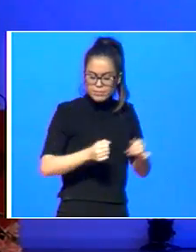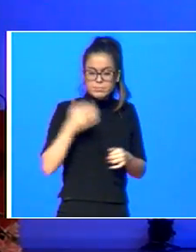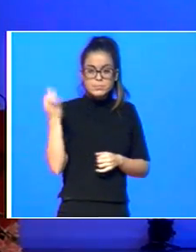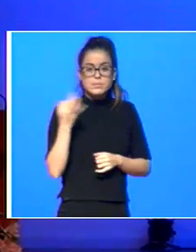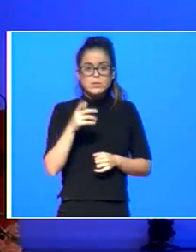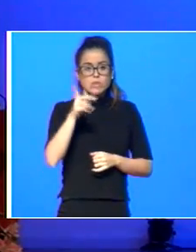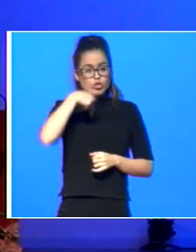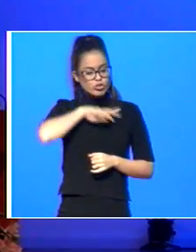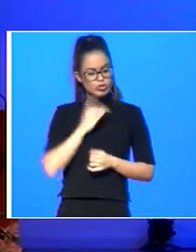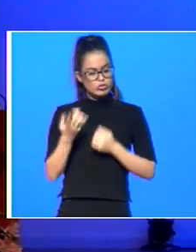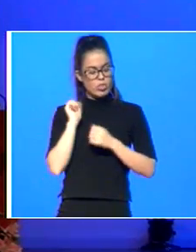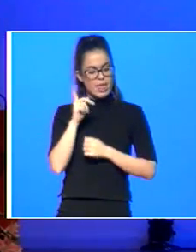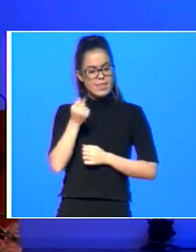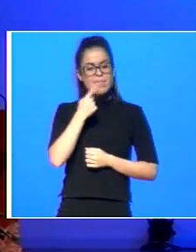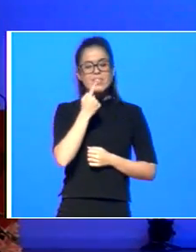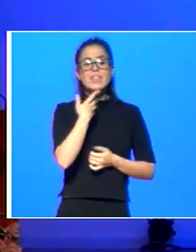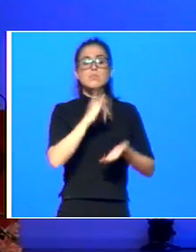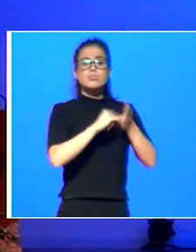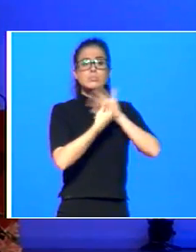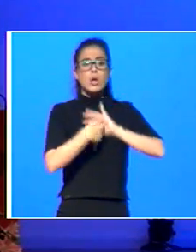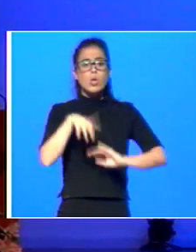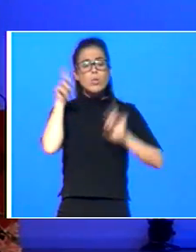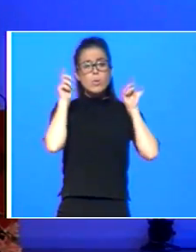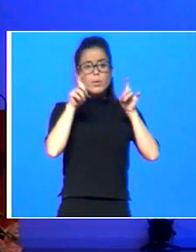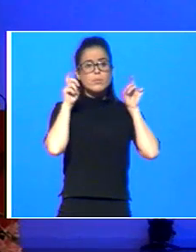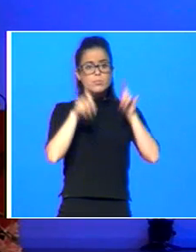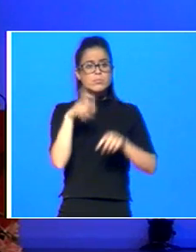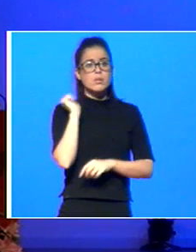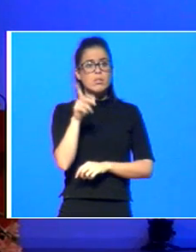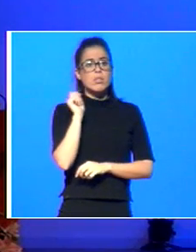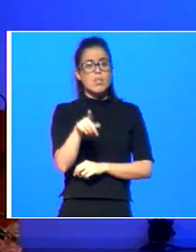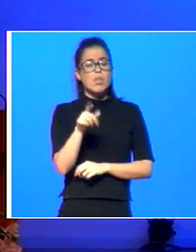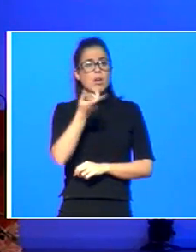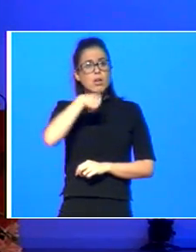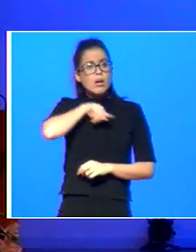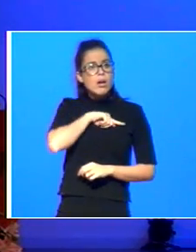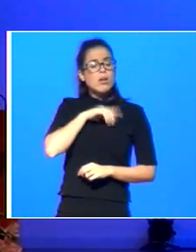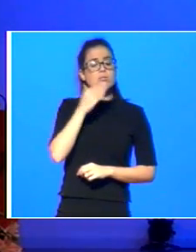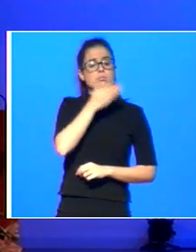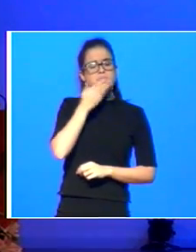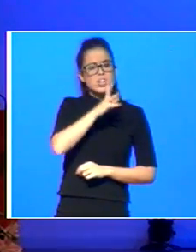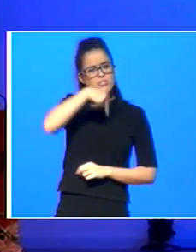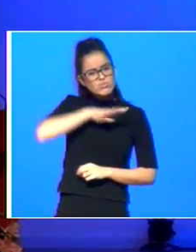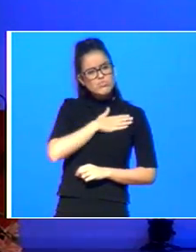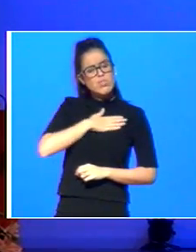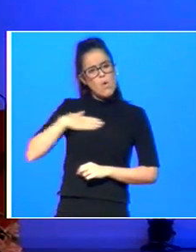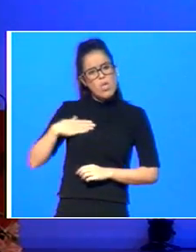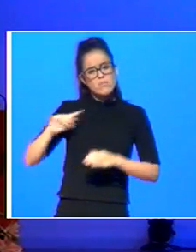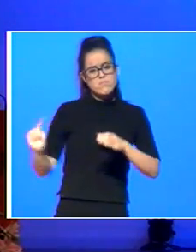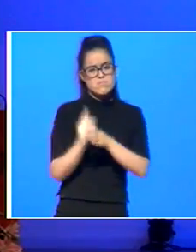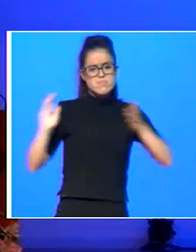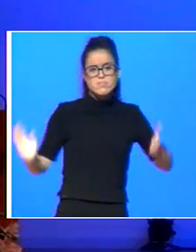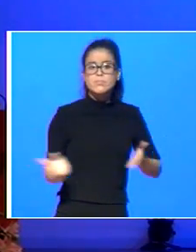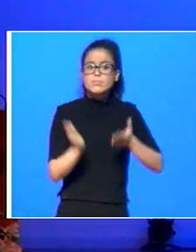esaten dugunean eta esaldi bat ipintzen dugu, ezta? Gure ikastetxeak inklusinioia bultzatuko da, edo gure ikastetxeak inklusibua